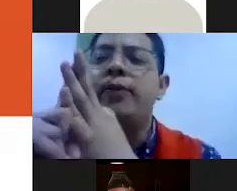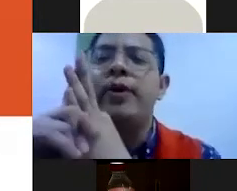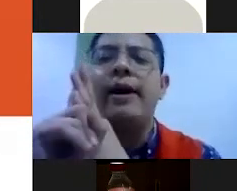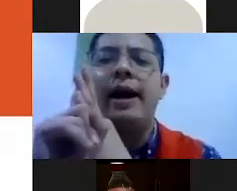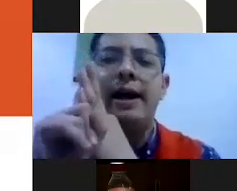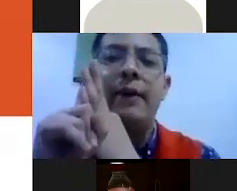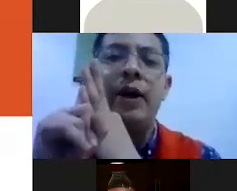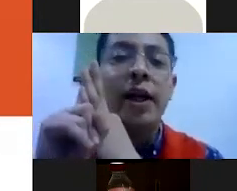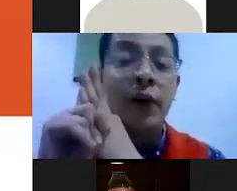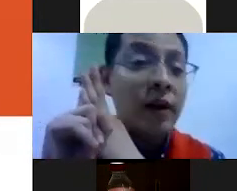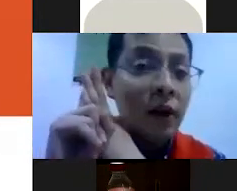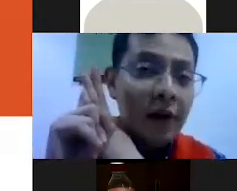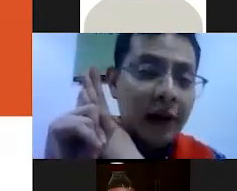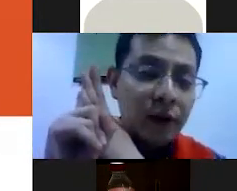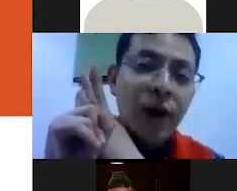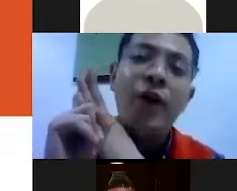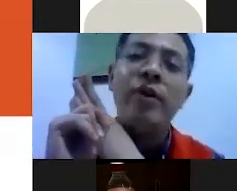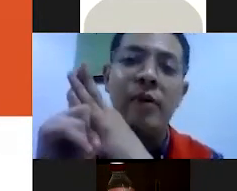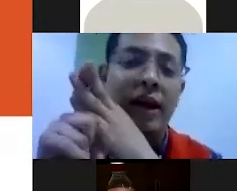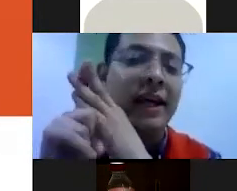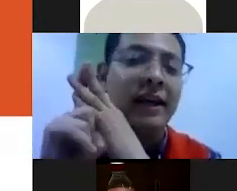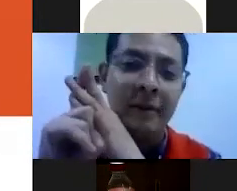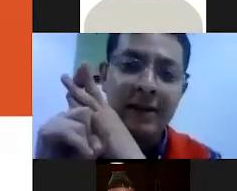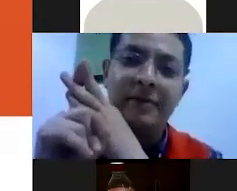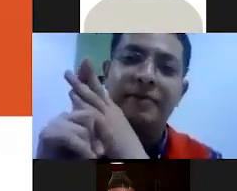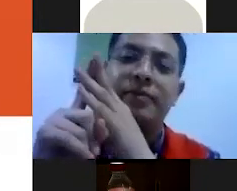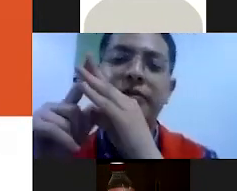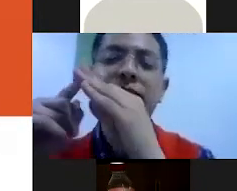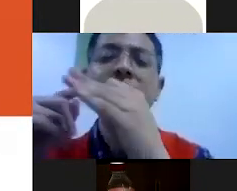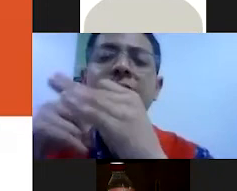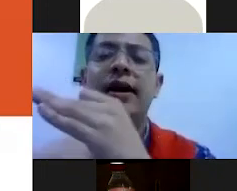Igualmente voy a evaluar que no tenga alguna fractura, alguna hemorragia y demás.